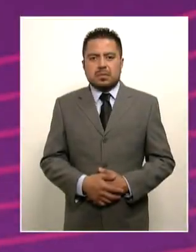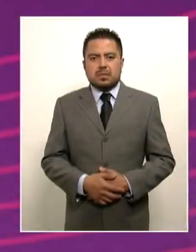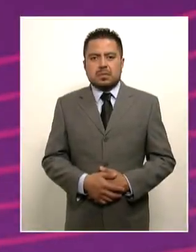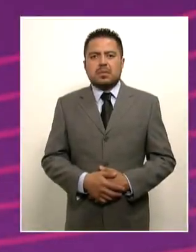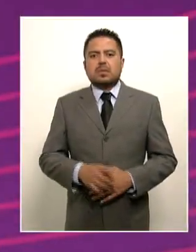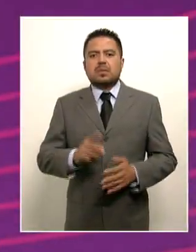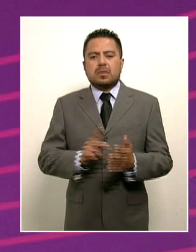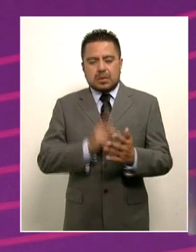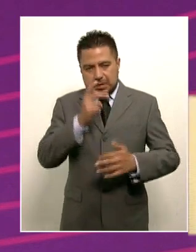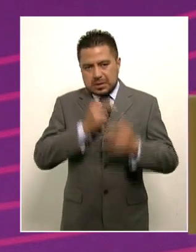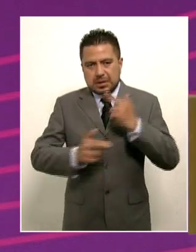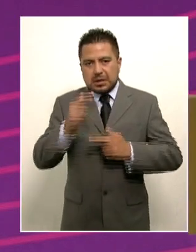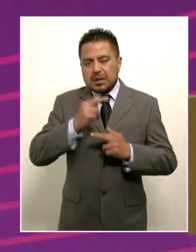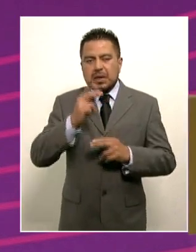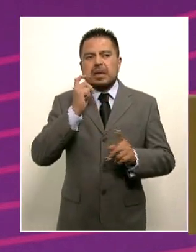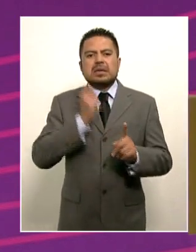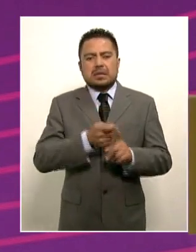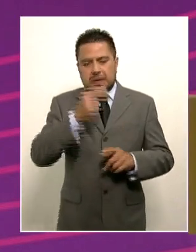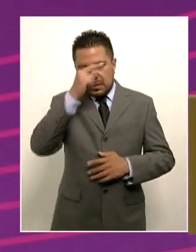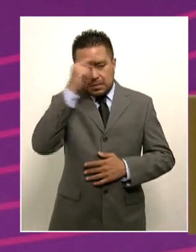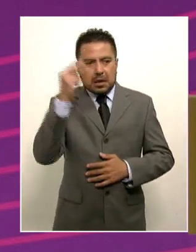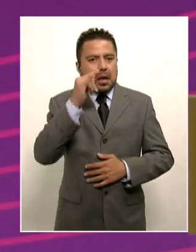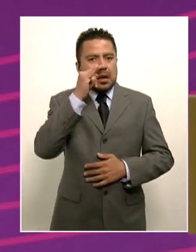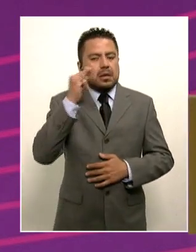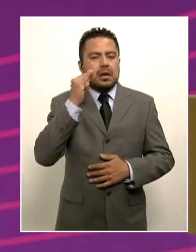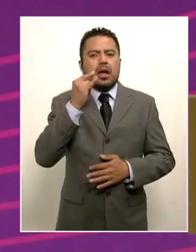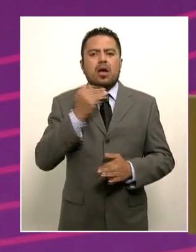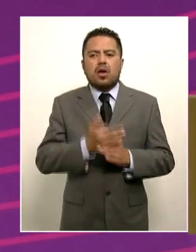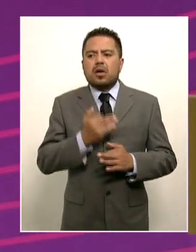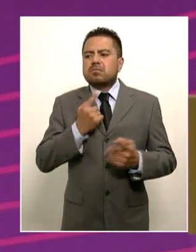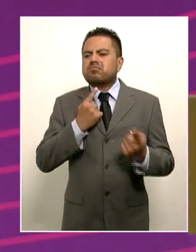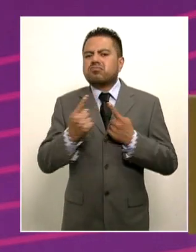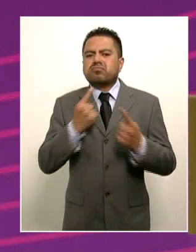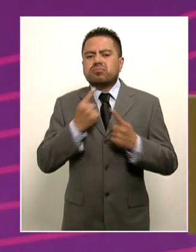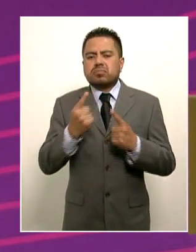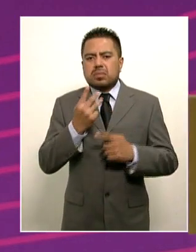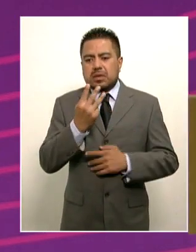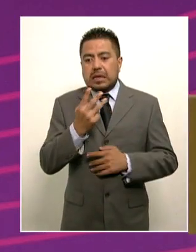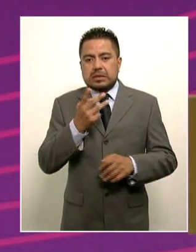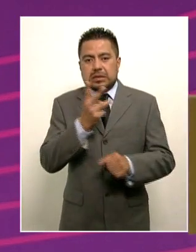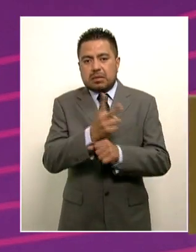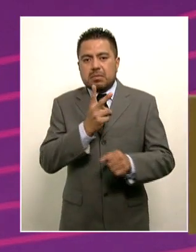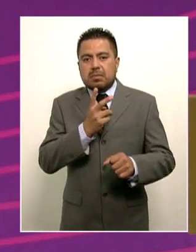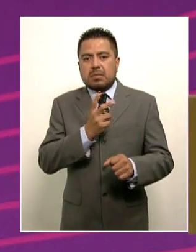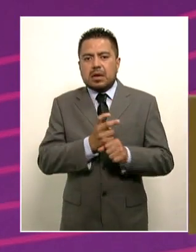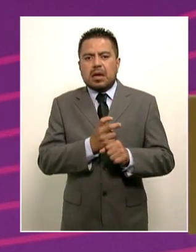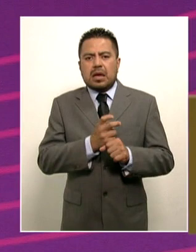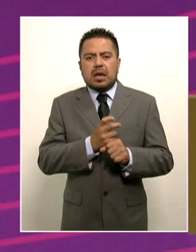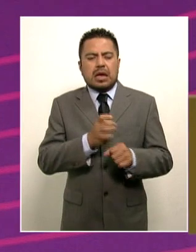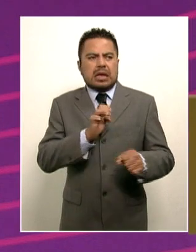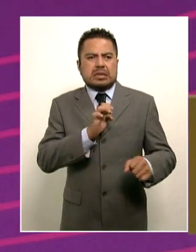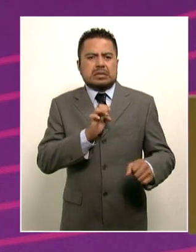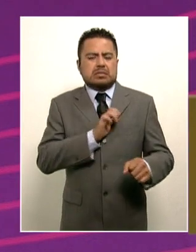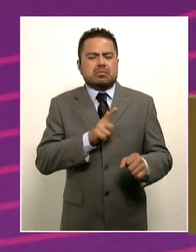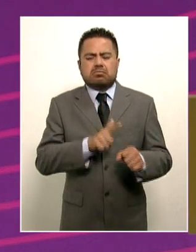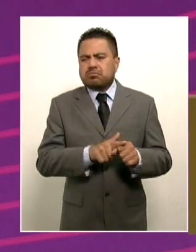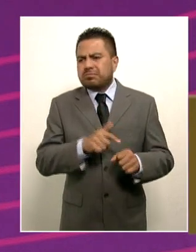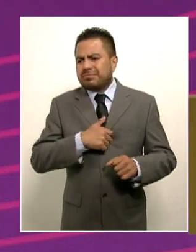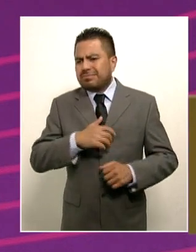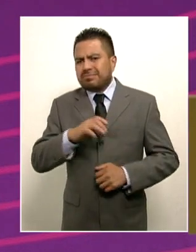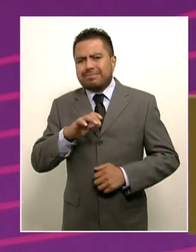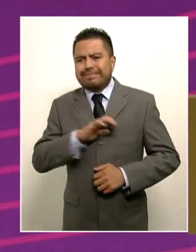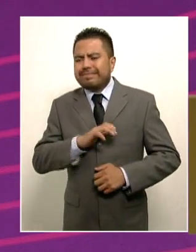Estamos de regreso aquí en México Invisible y estamos conversando con 3 invitados a quienes les aprecio mucho